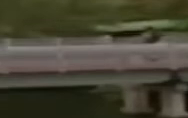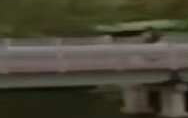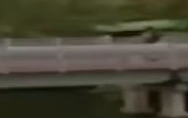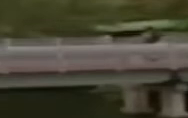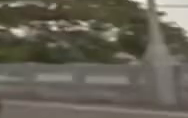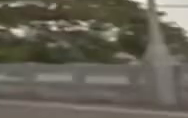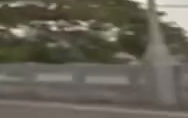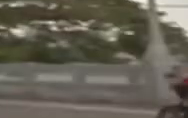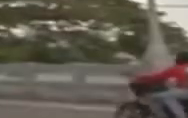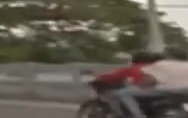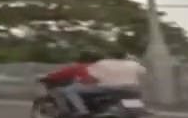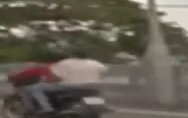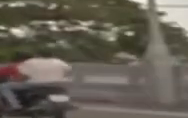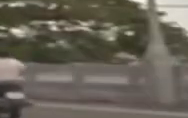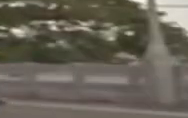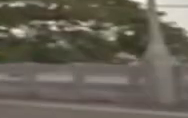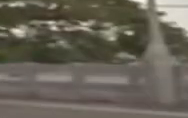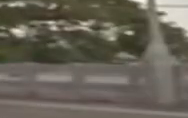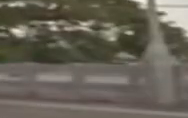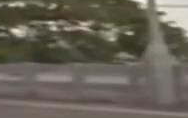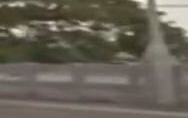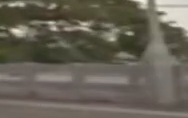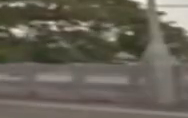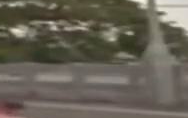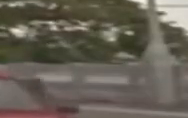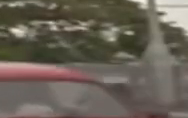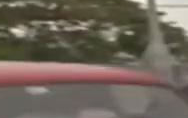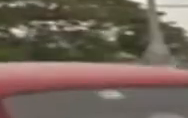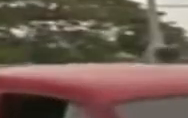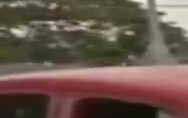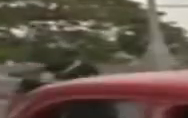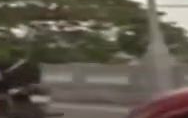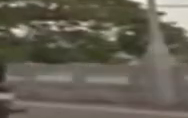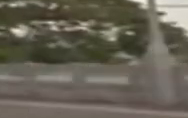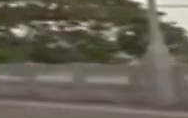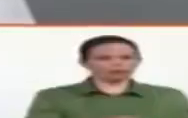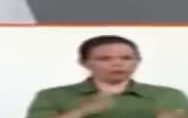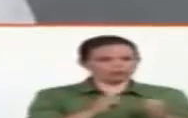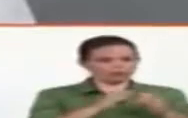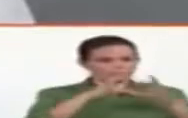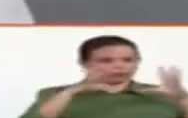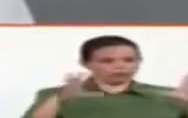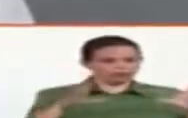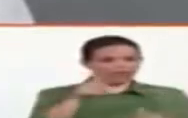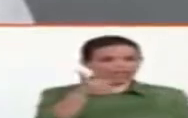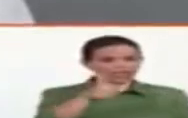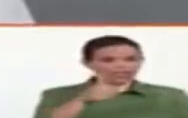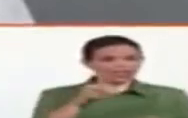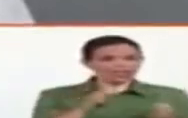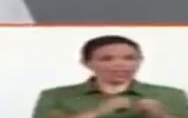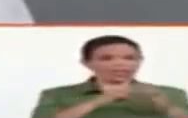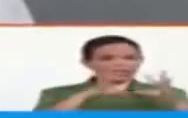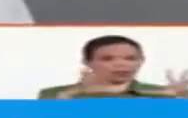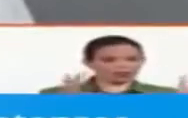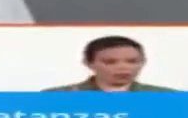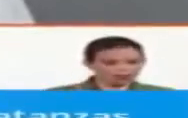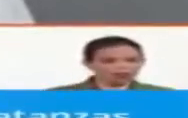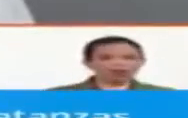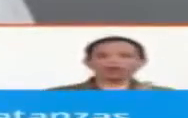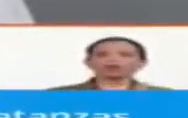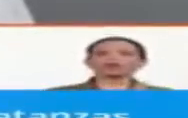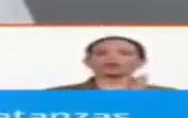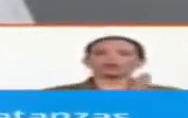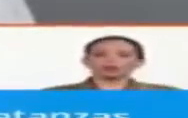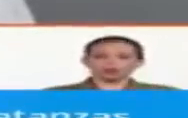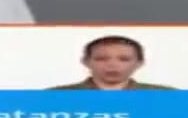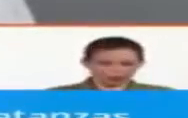Pero ustedes no tienen dinero. Porque si ustedes tienen dinero, le compran las piezas a México, le compran las piezas a Venezuela,